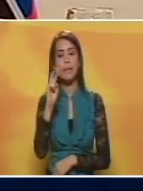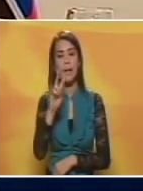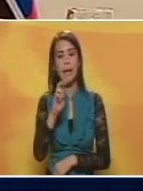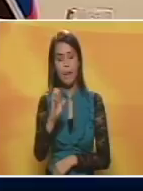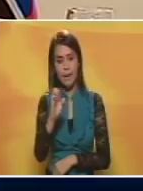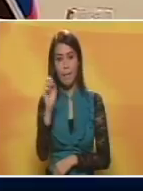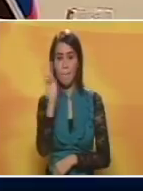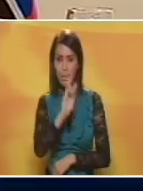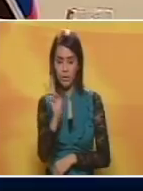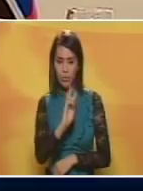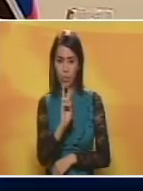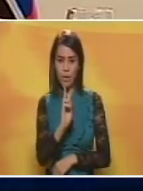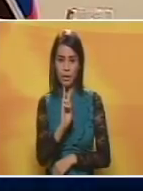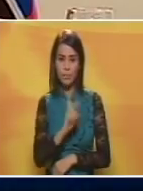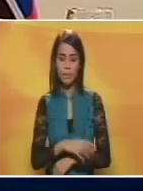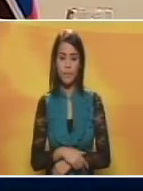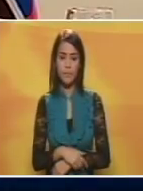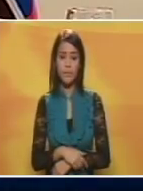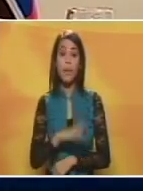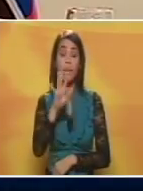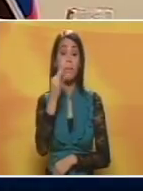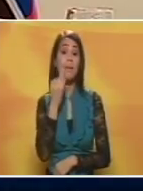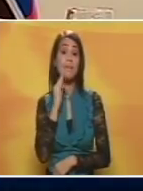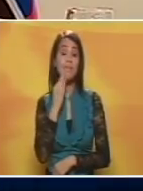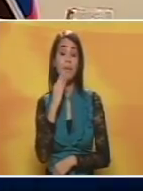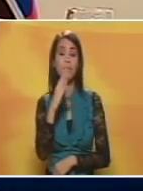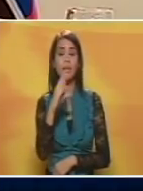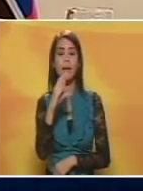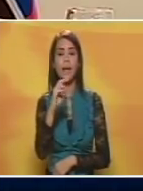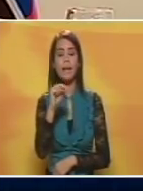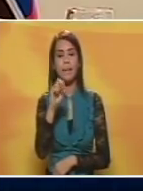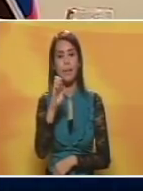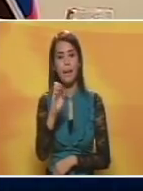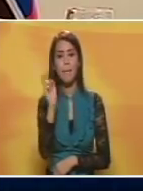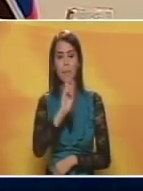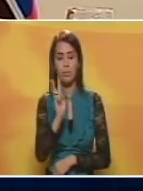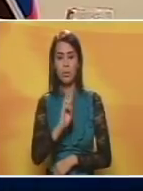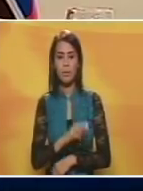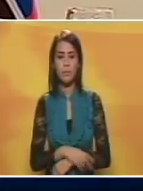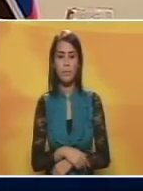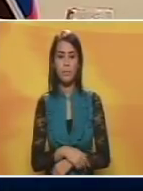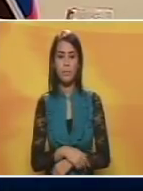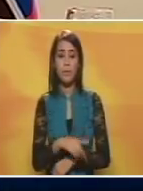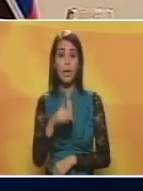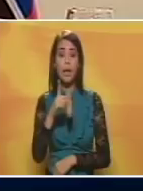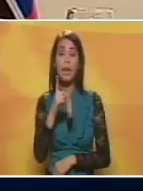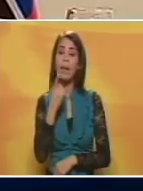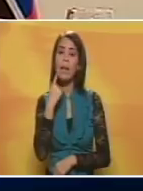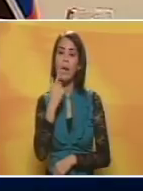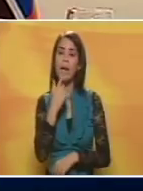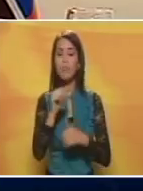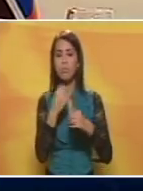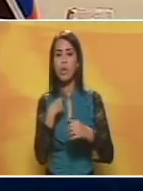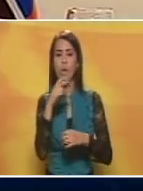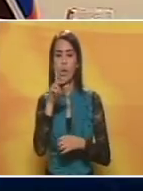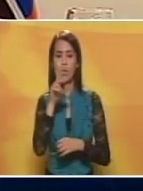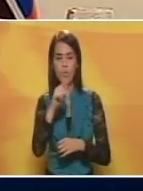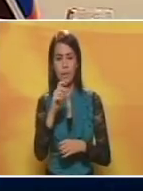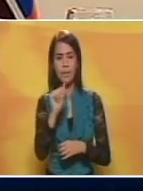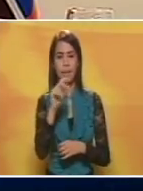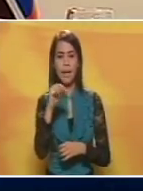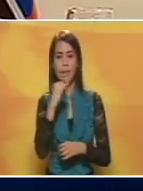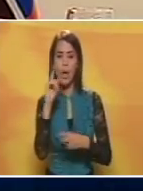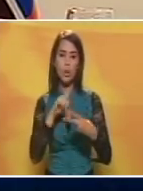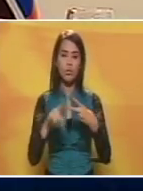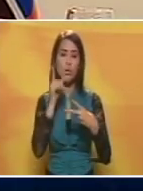Facebook CNE es Venezuela. La rectora Tania de Amelio, como ustedes bien saben, ella tiene cuenta en Twitter, el rector